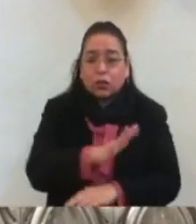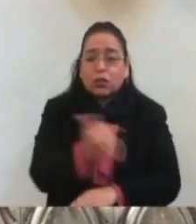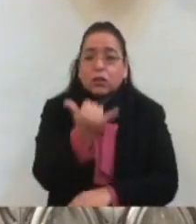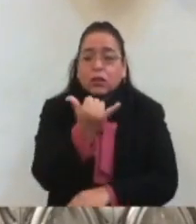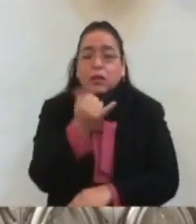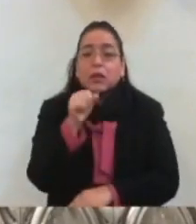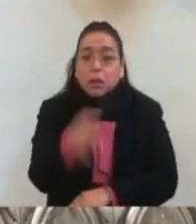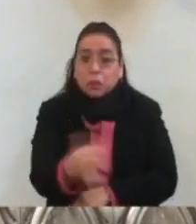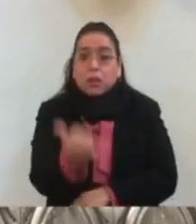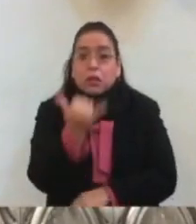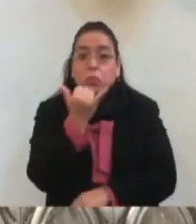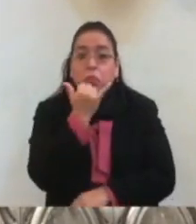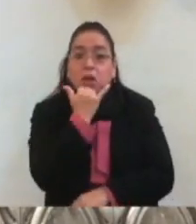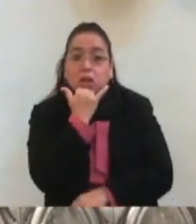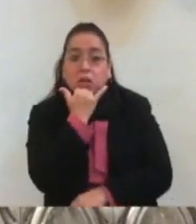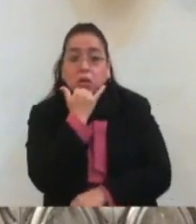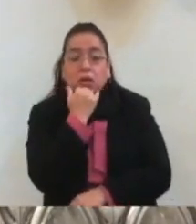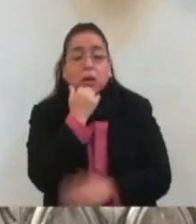perdón